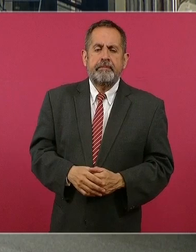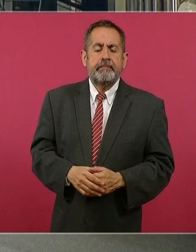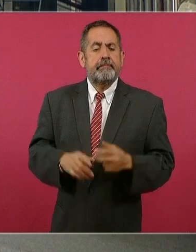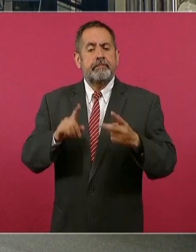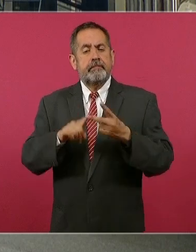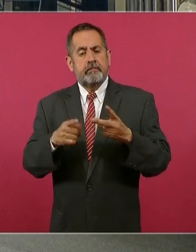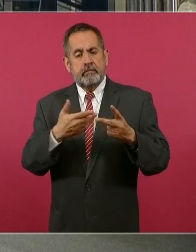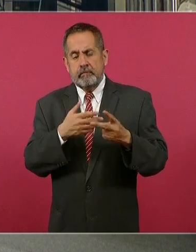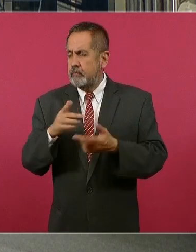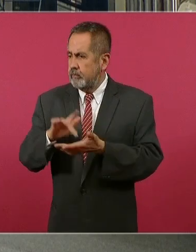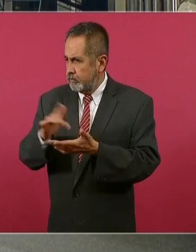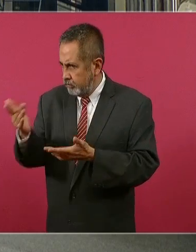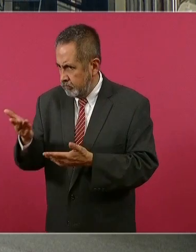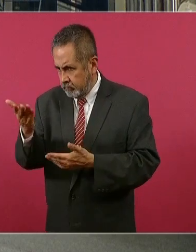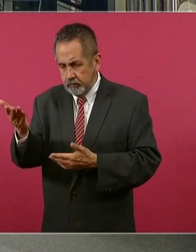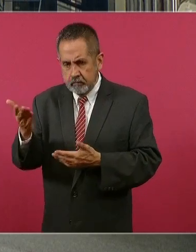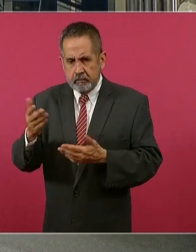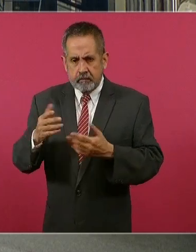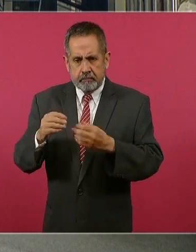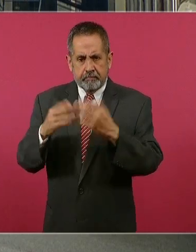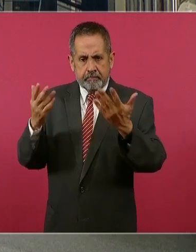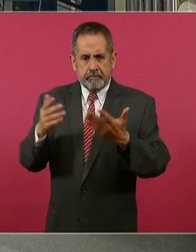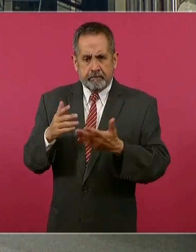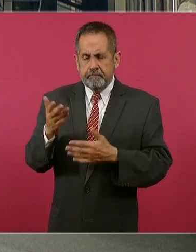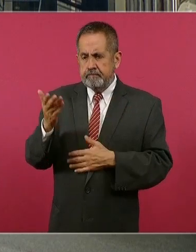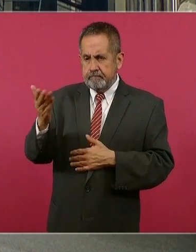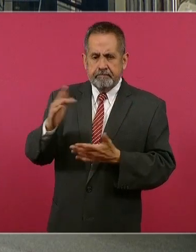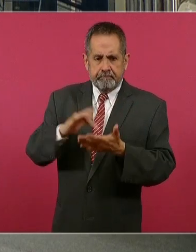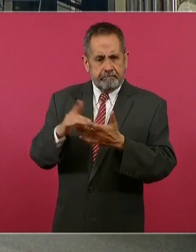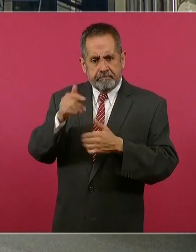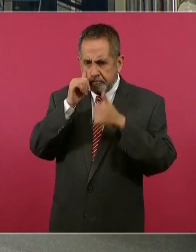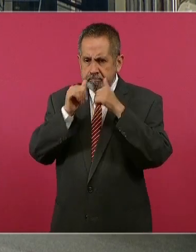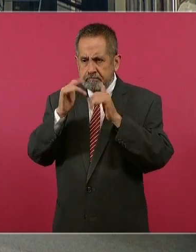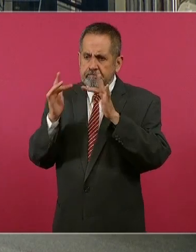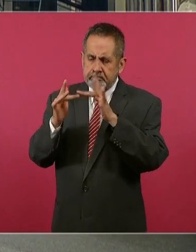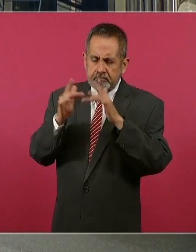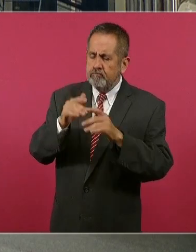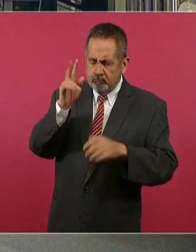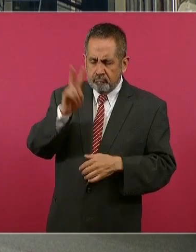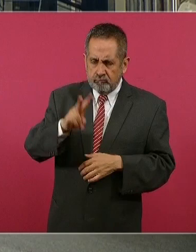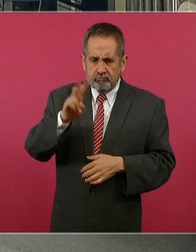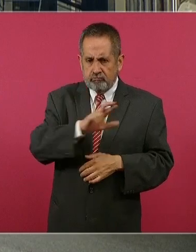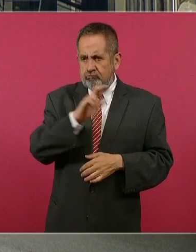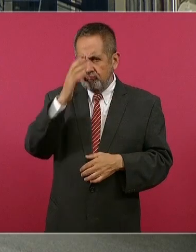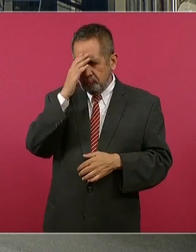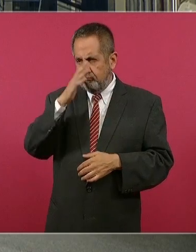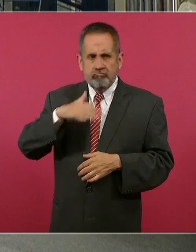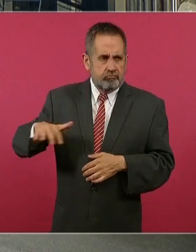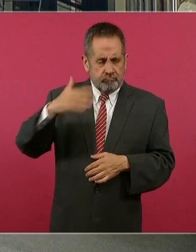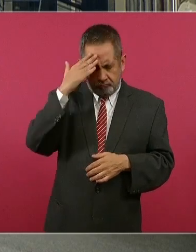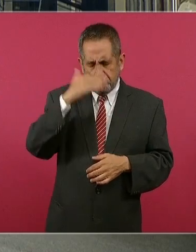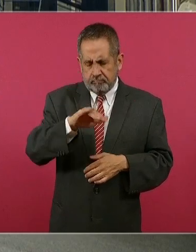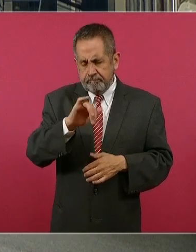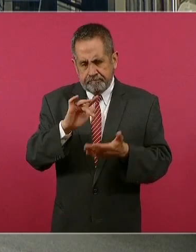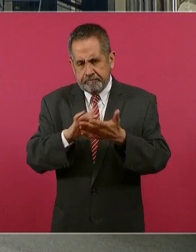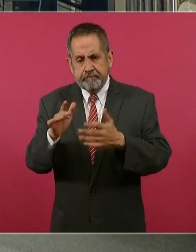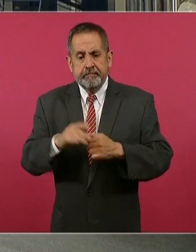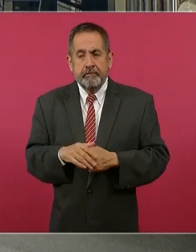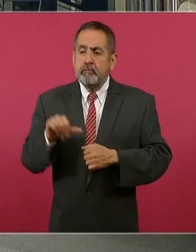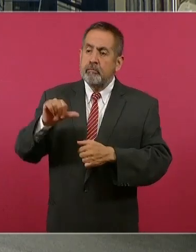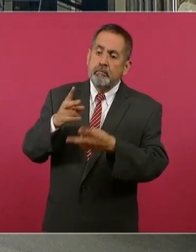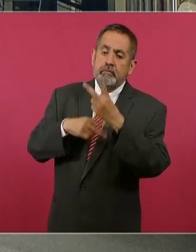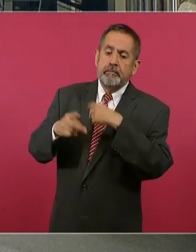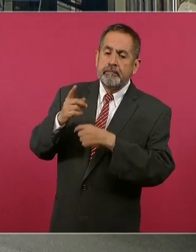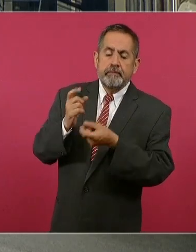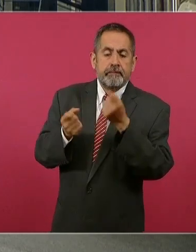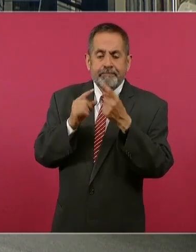pregunta, presidente, muchas gracias. Desde luego que la maestra ha atendido directamente los casos, lo reconocen los compañeros, y hoy vienen a